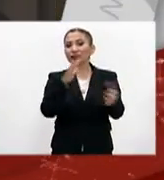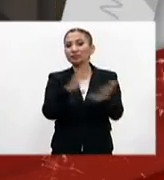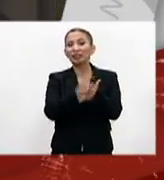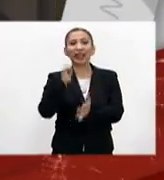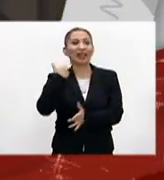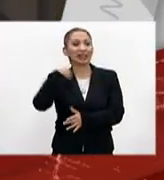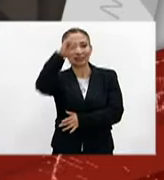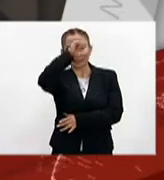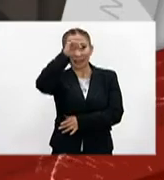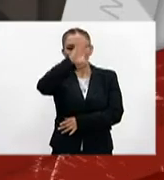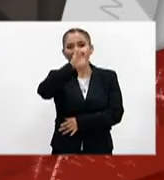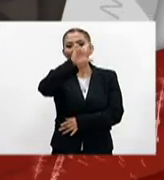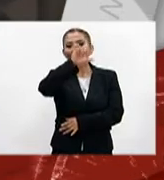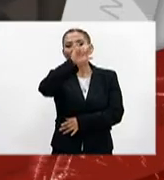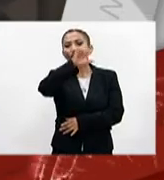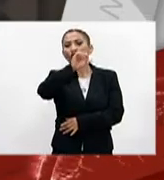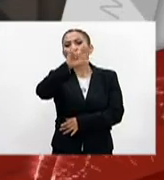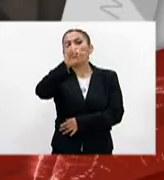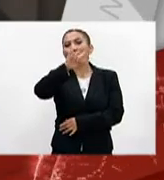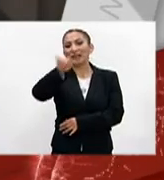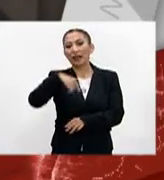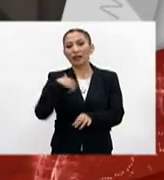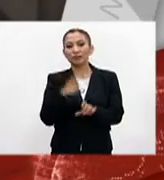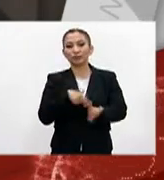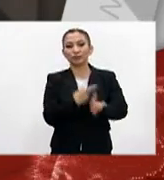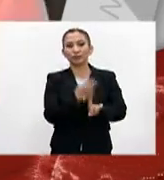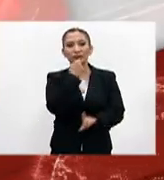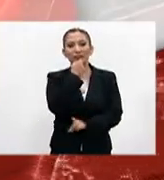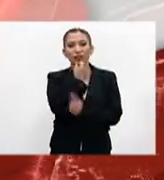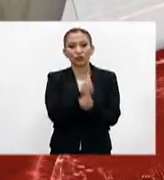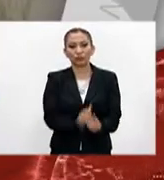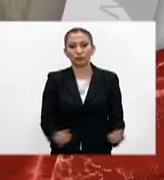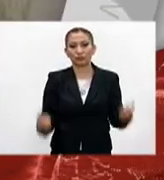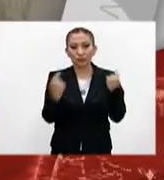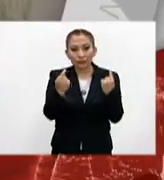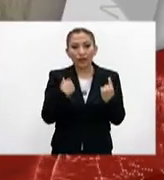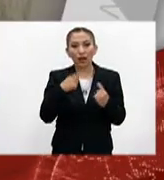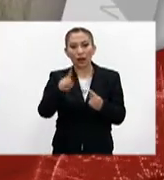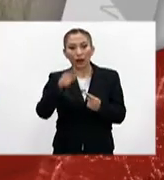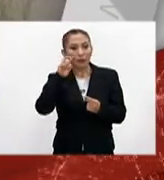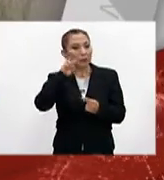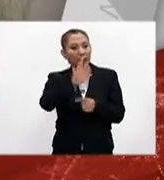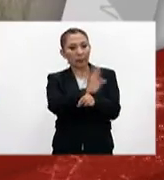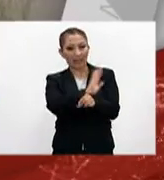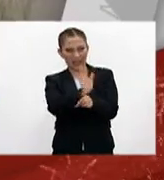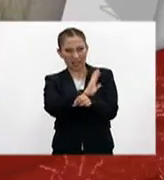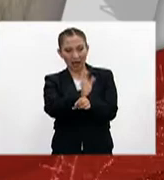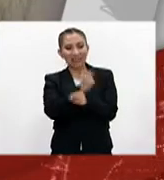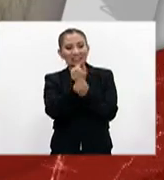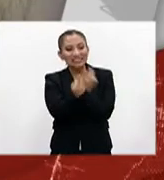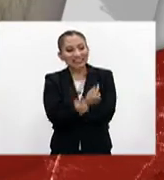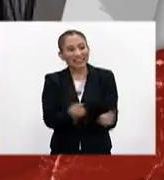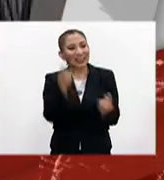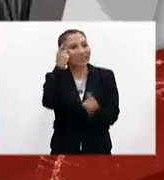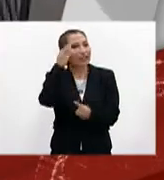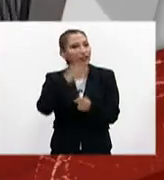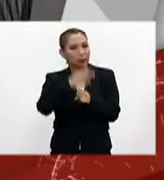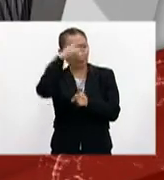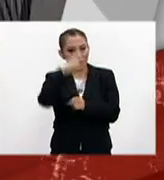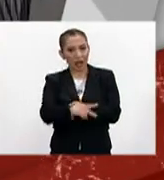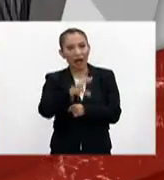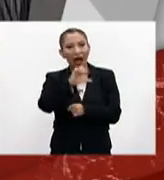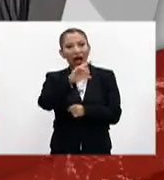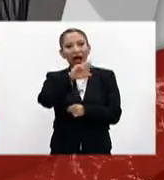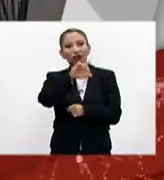al ex sacerdote Carlos López Valdés por pederasta. Con la proyección de la película de la infancia del director mexicano